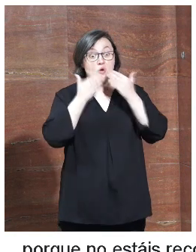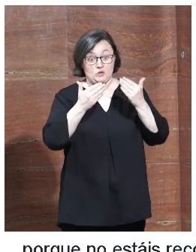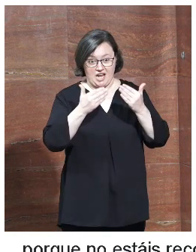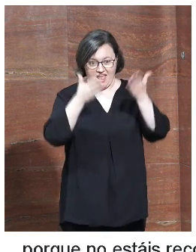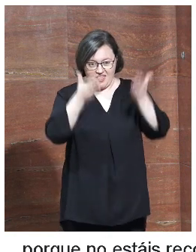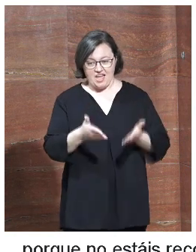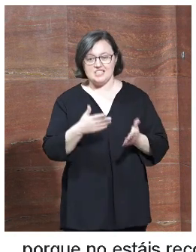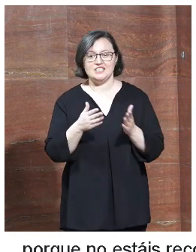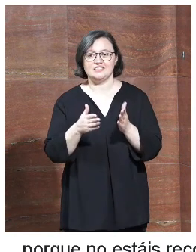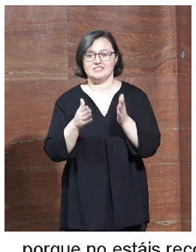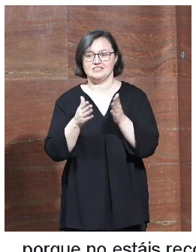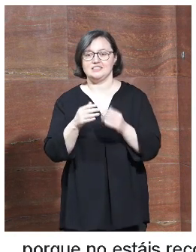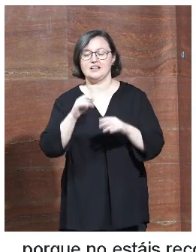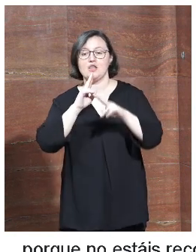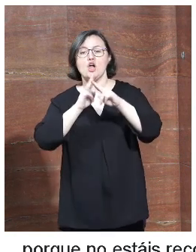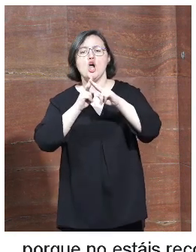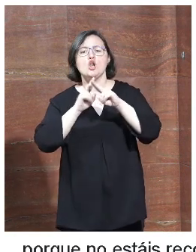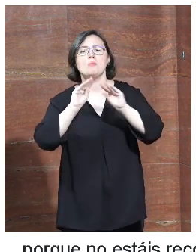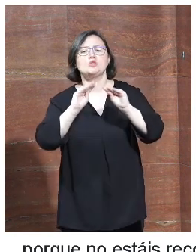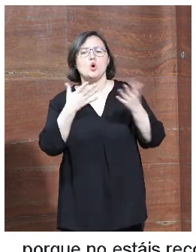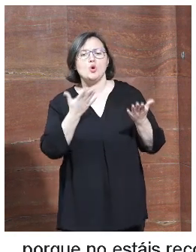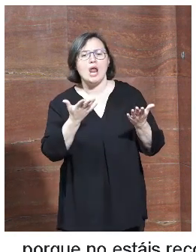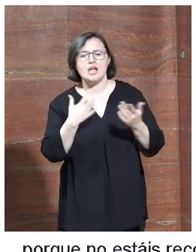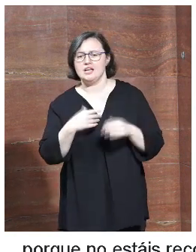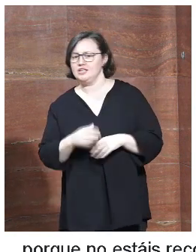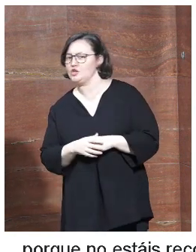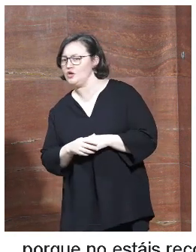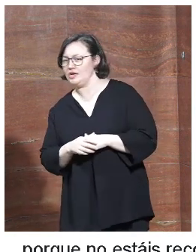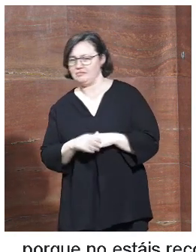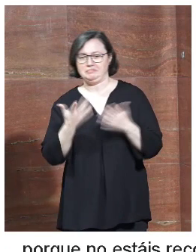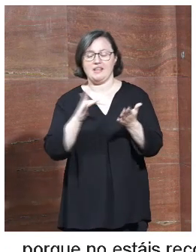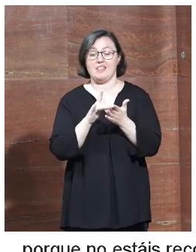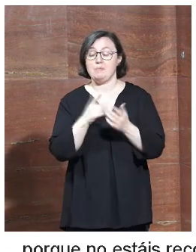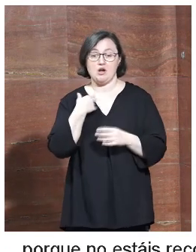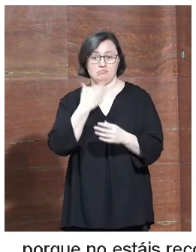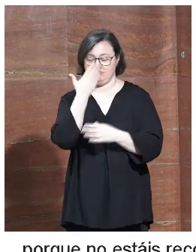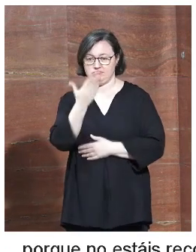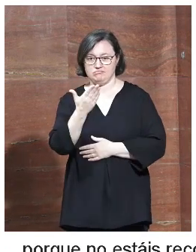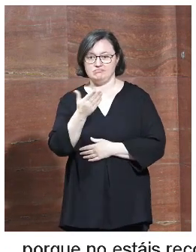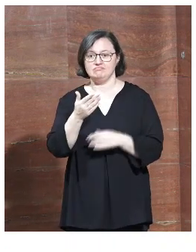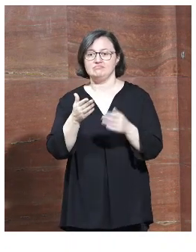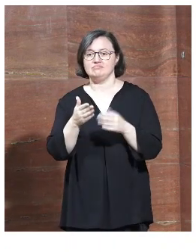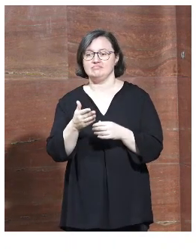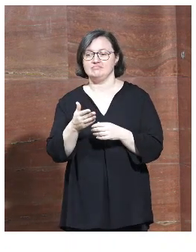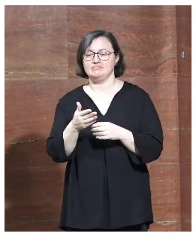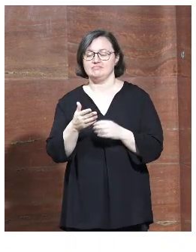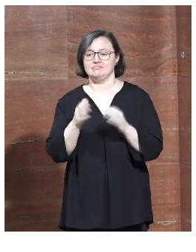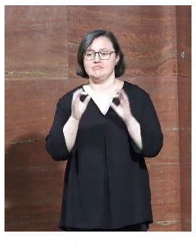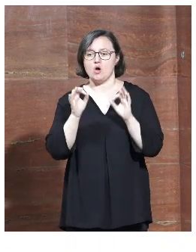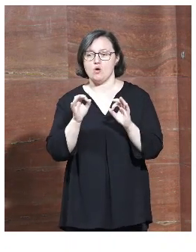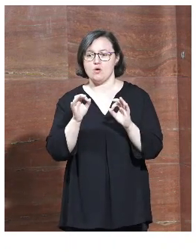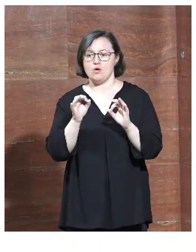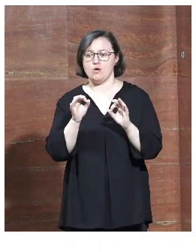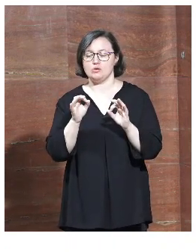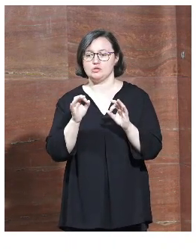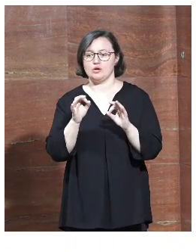Muchísimas gracias, compañera. No sé cómo te llamas, pero no puedo agradecerte más Lola. tu comentario, Lola, porque justamente ese es el objetivo. Por